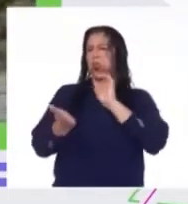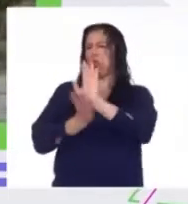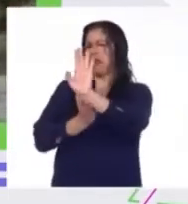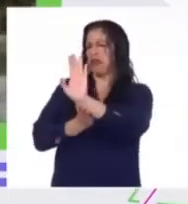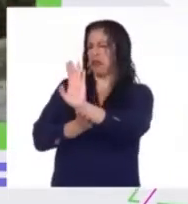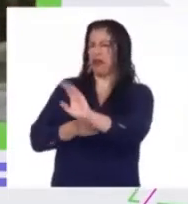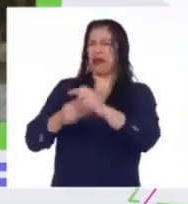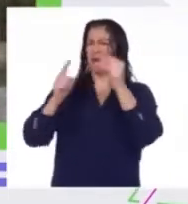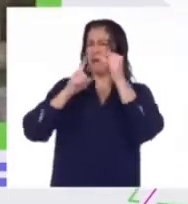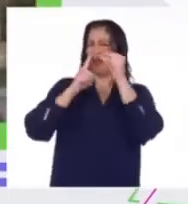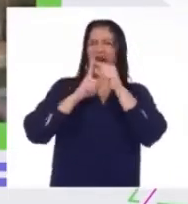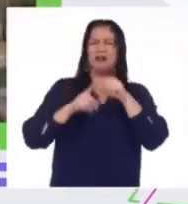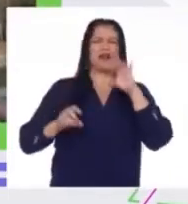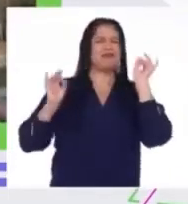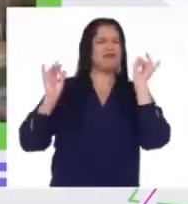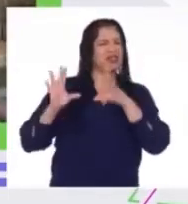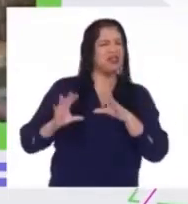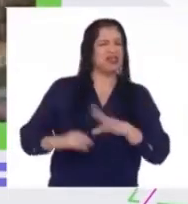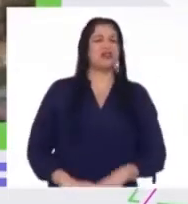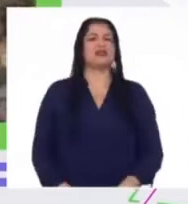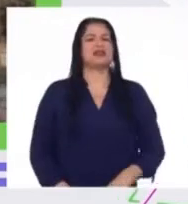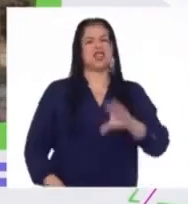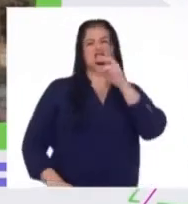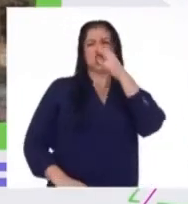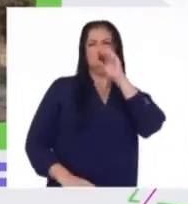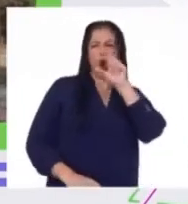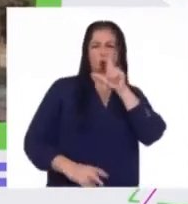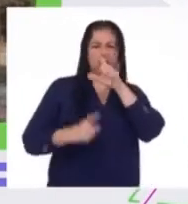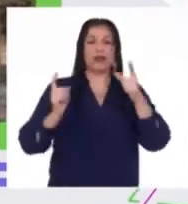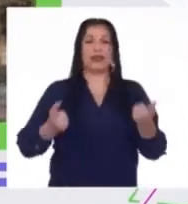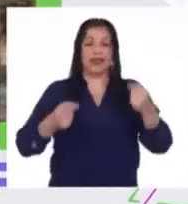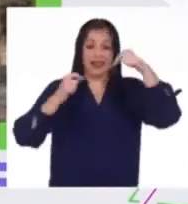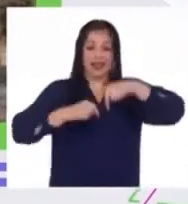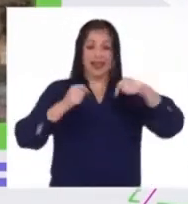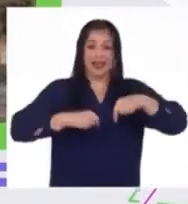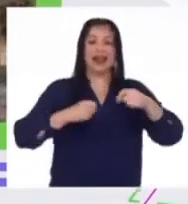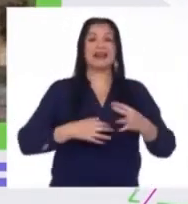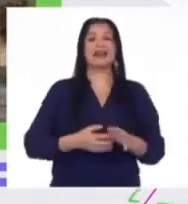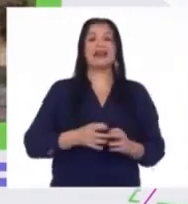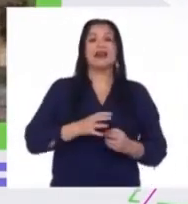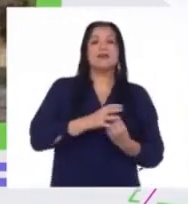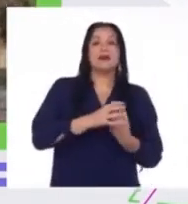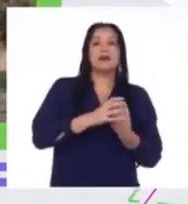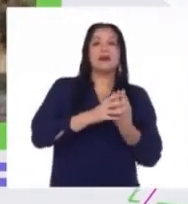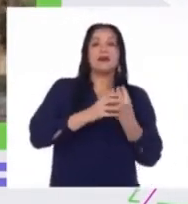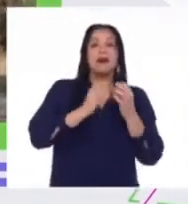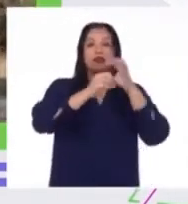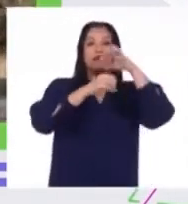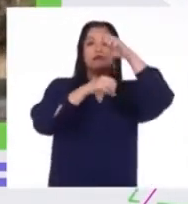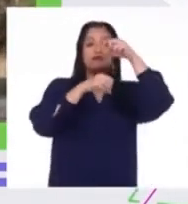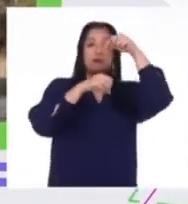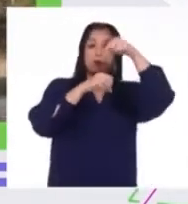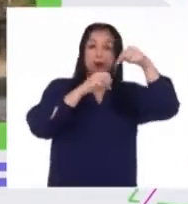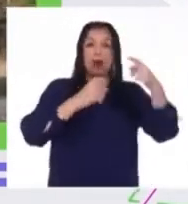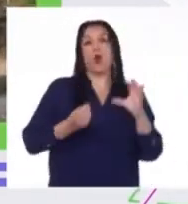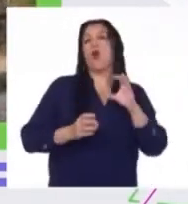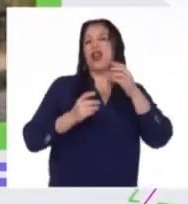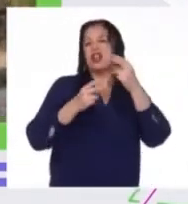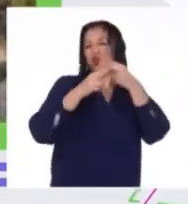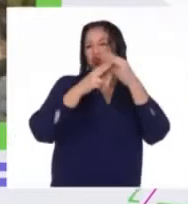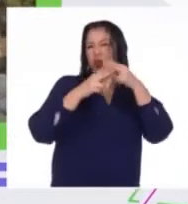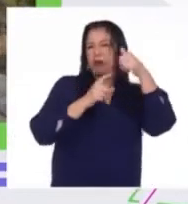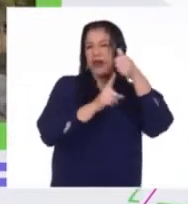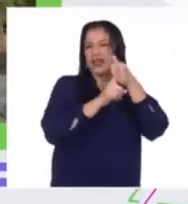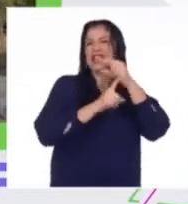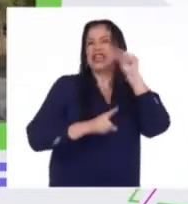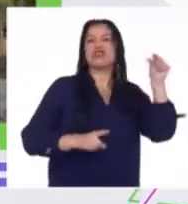Serranos, cholos. Y aquí, por ejemplo, crece tunas, indas, lo que dicen en quechua capuli, eso crece,